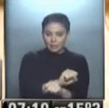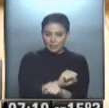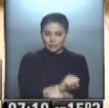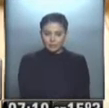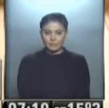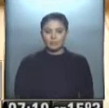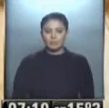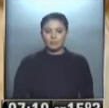acercamientos